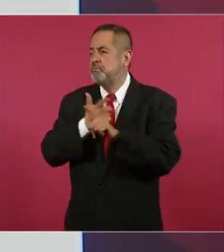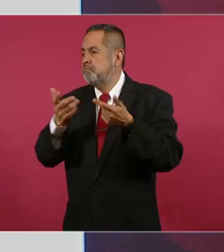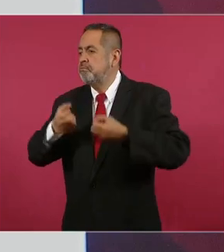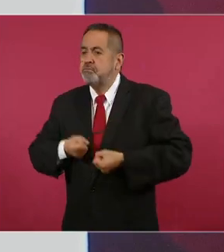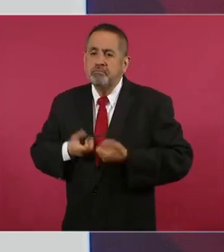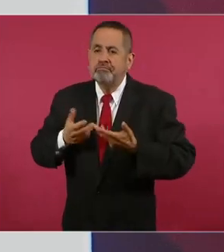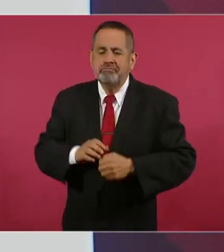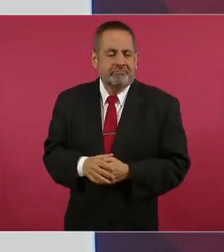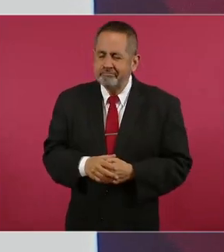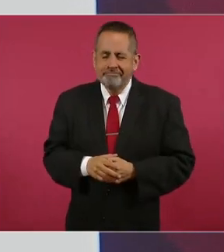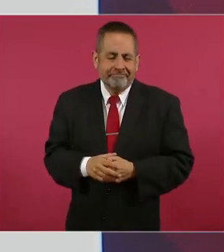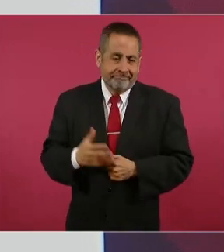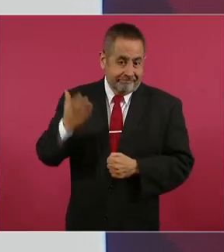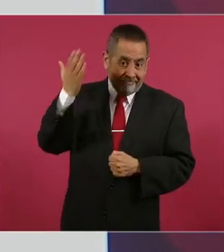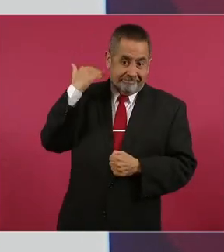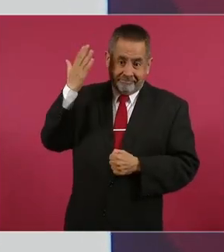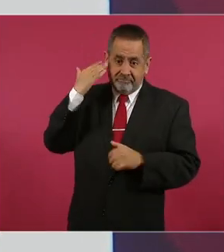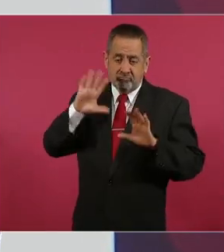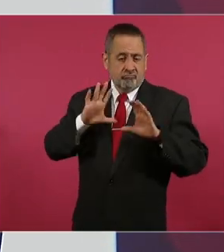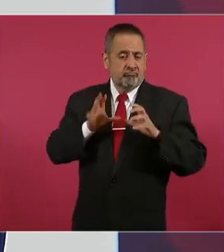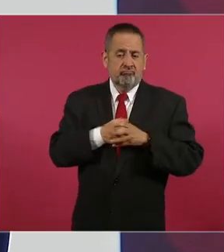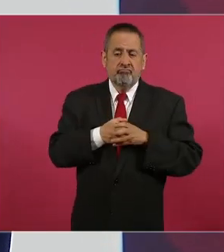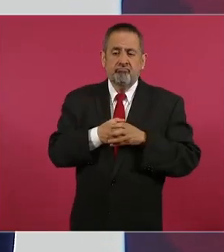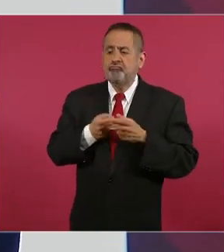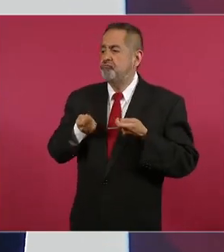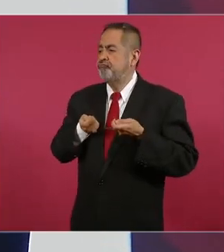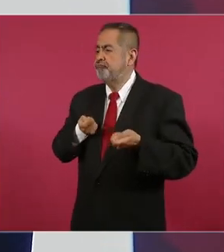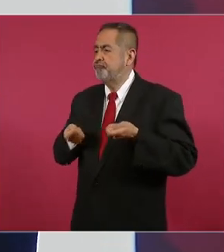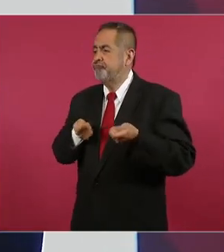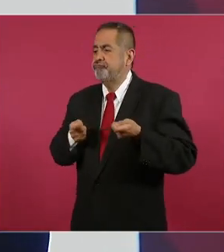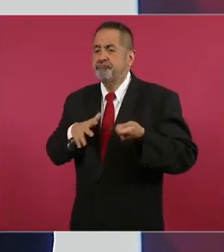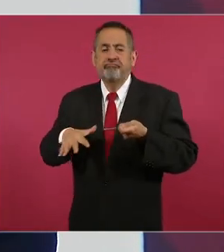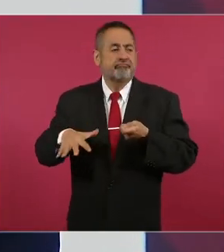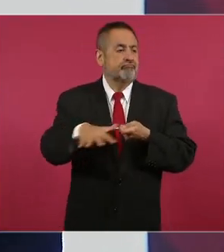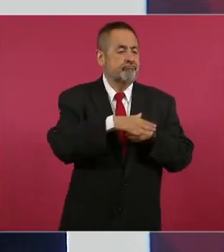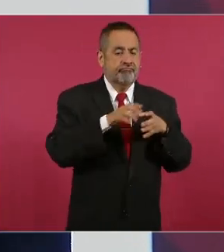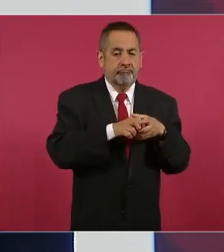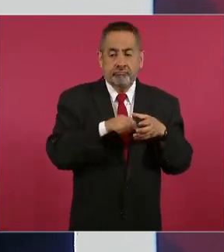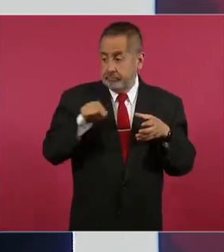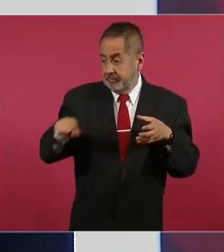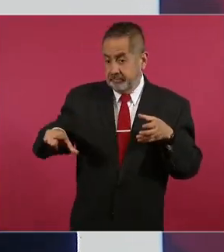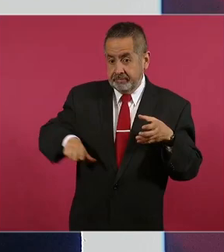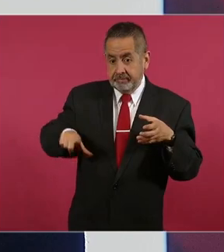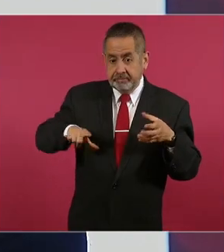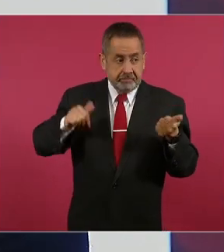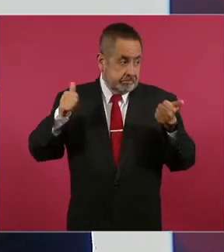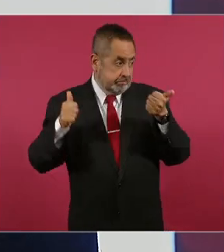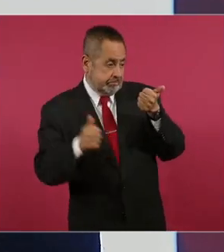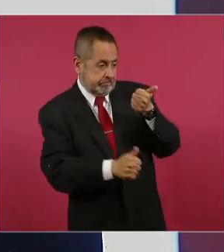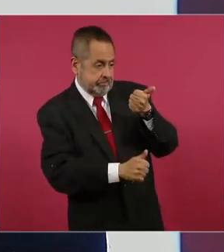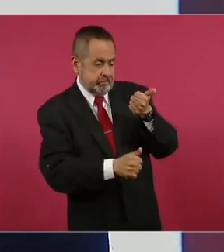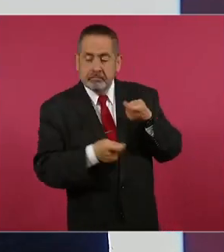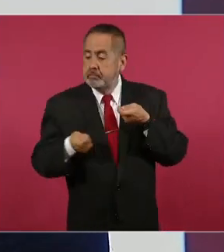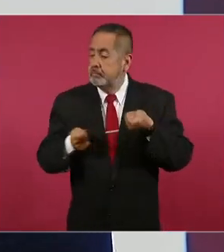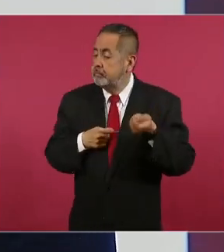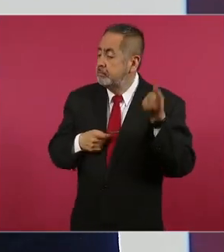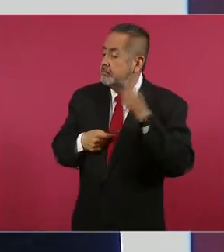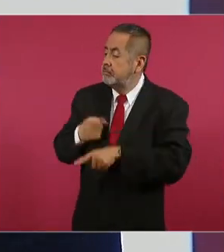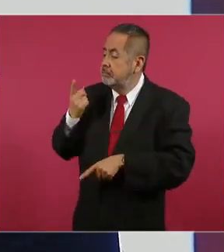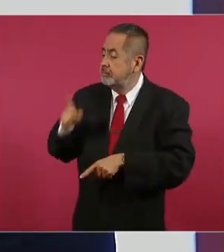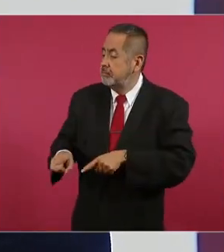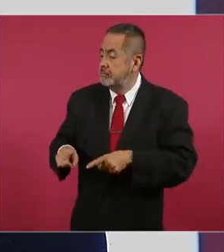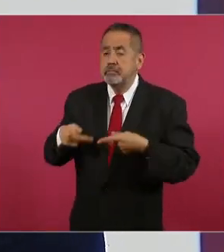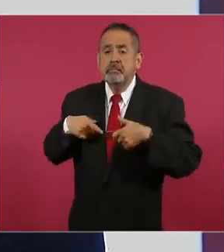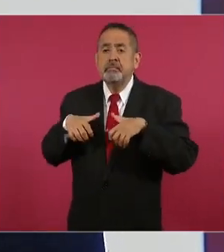que era una oligarquía, que el gobierno estaba al servicio de una minoría rapaz, el gobierno no existía, el